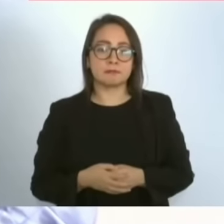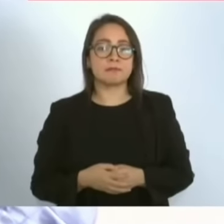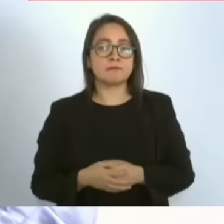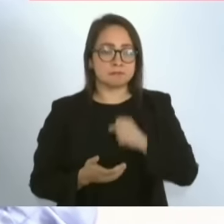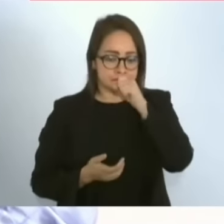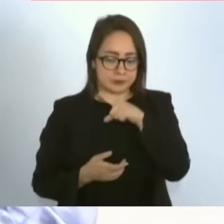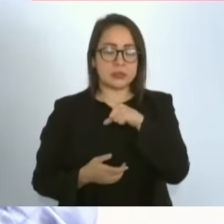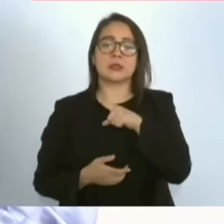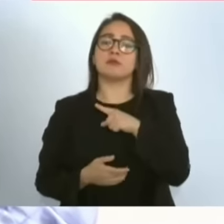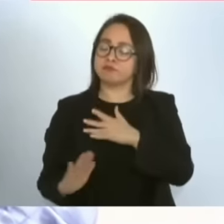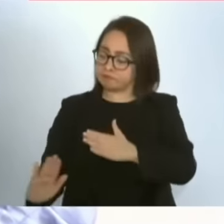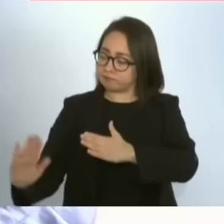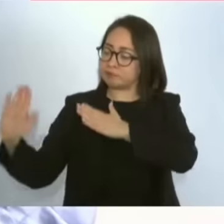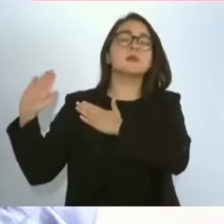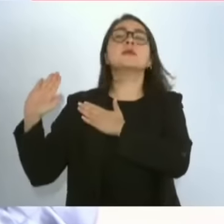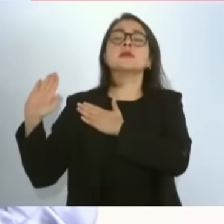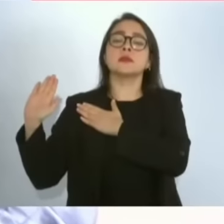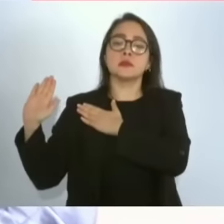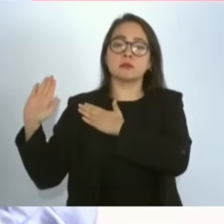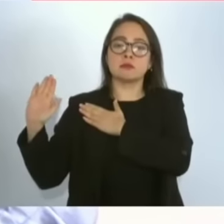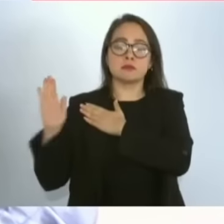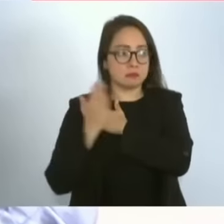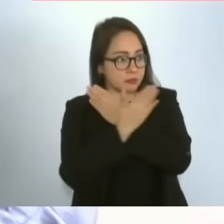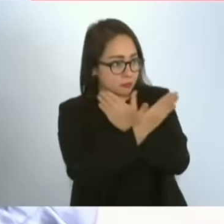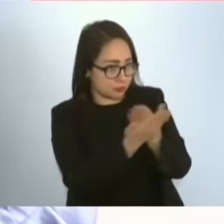compromiso con ustedes.